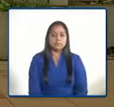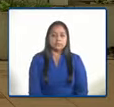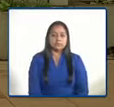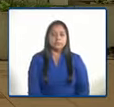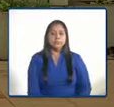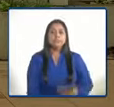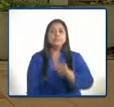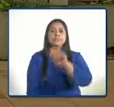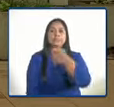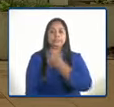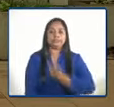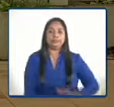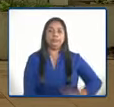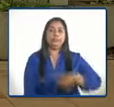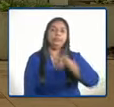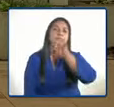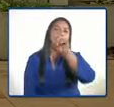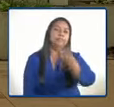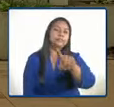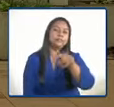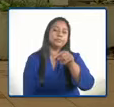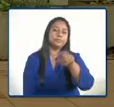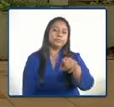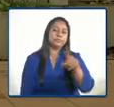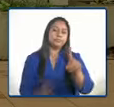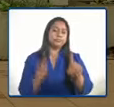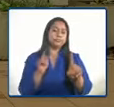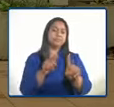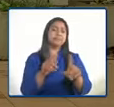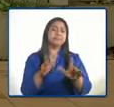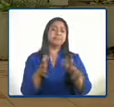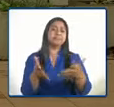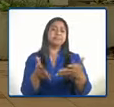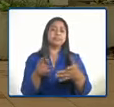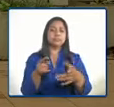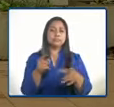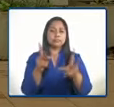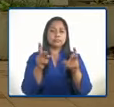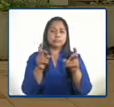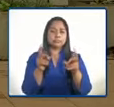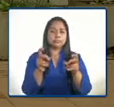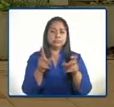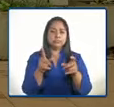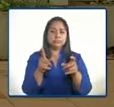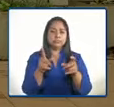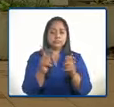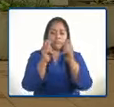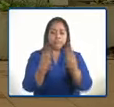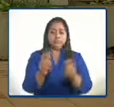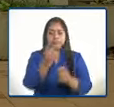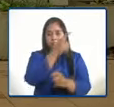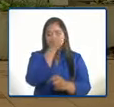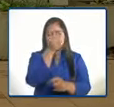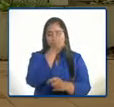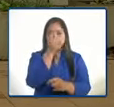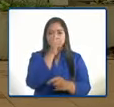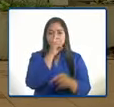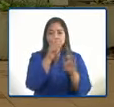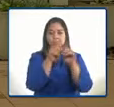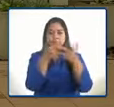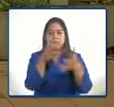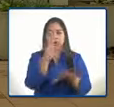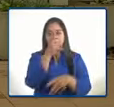Director, buen día. Para consultarle específicamente con cuestión al diplomado que se trabajará con el